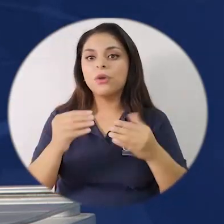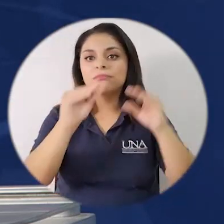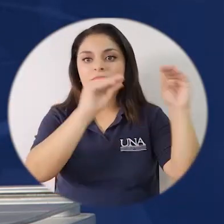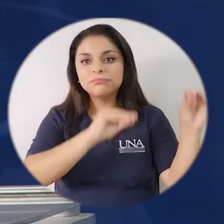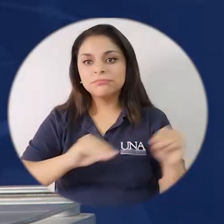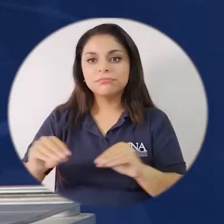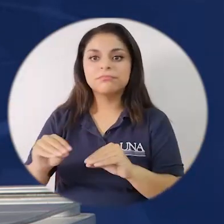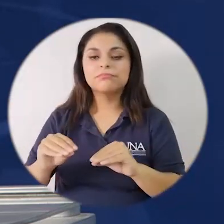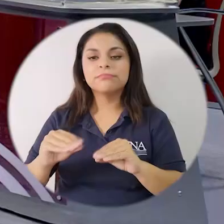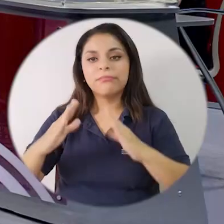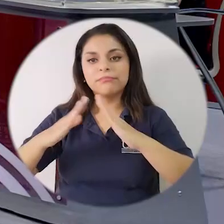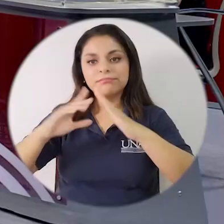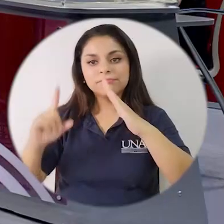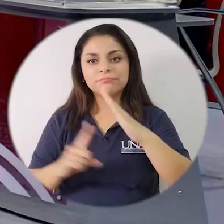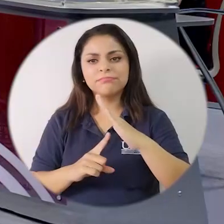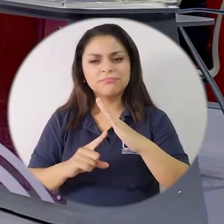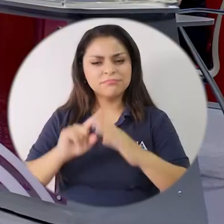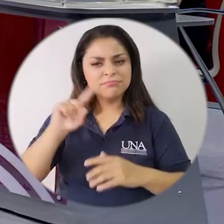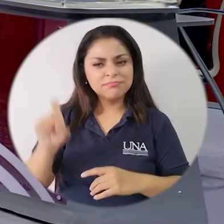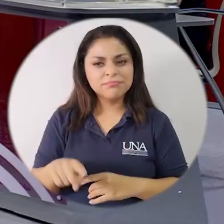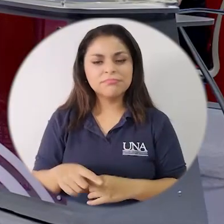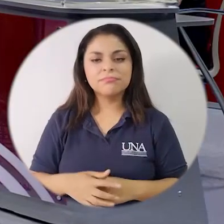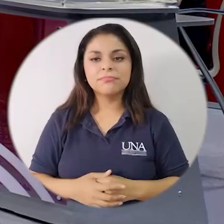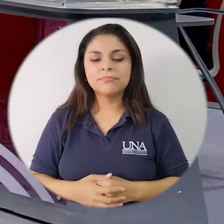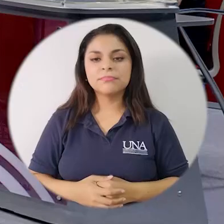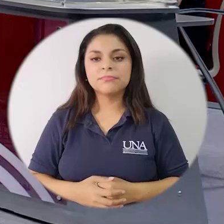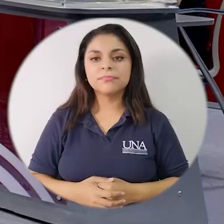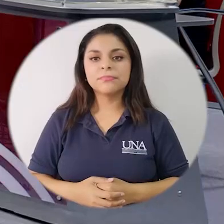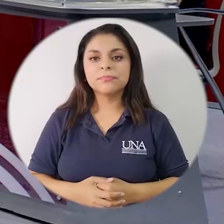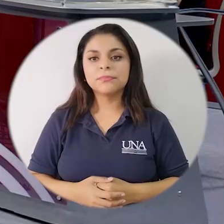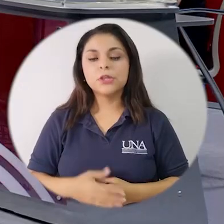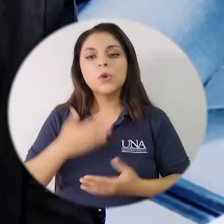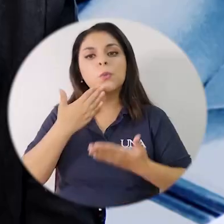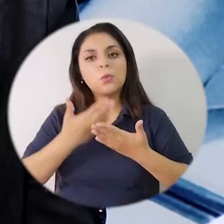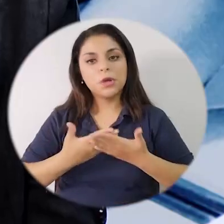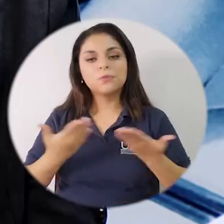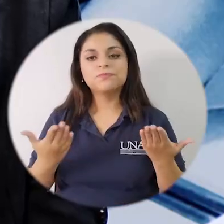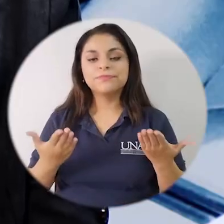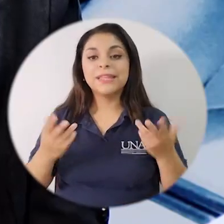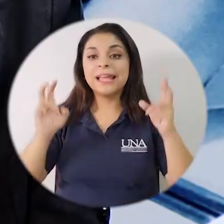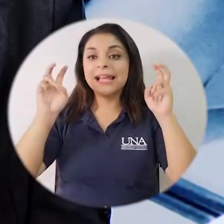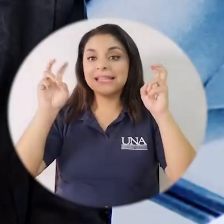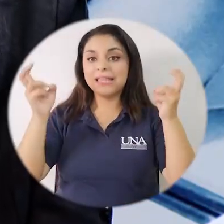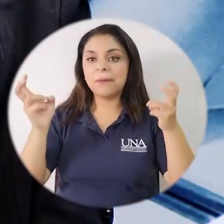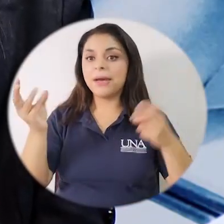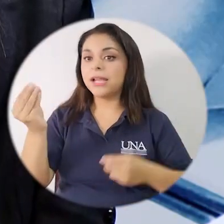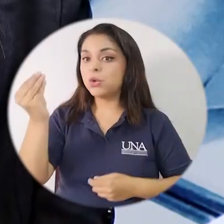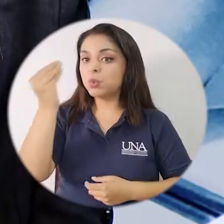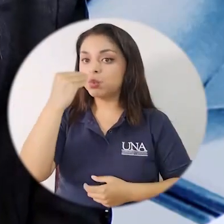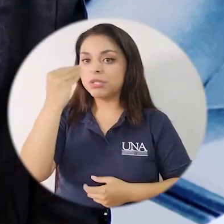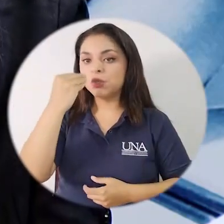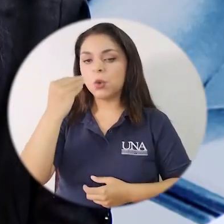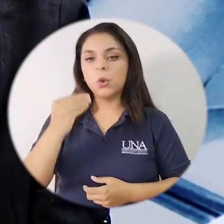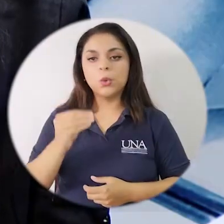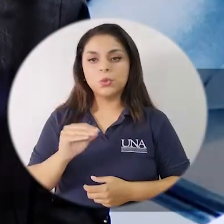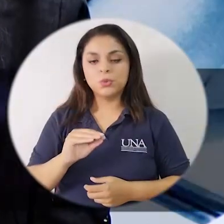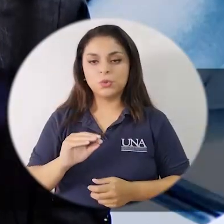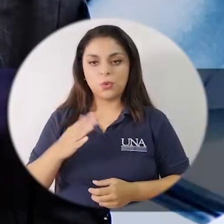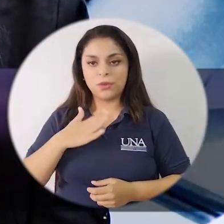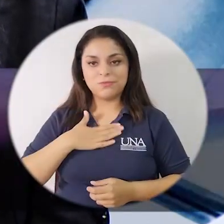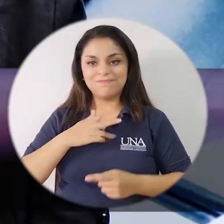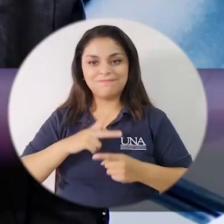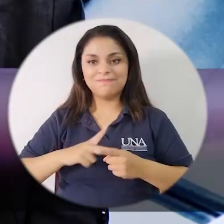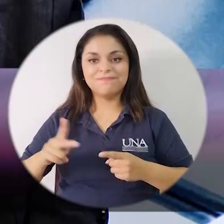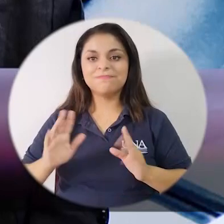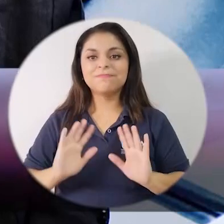nueva dinámica que tenemos en el marco del confinamiento por la pandemia? Bueno, el tema de la nutrición no es nuestro